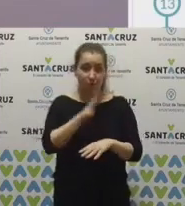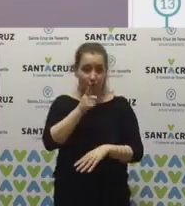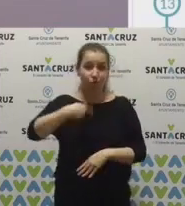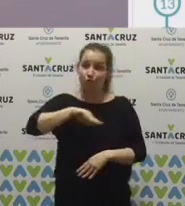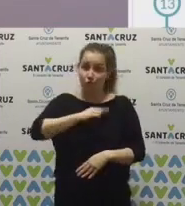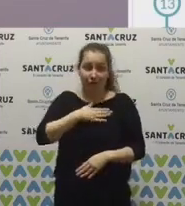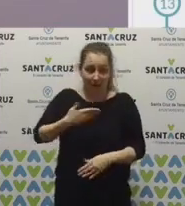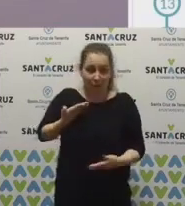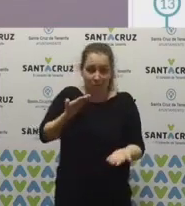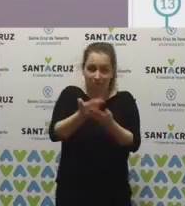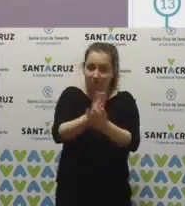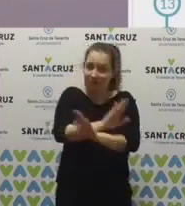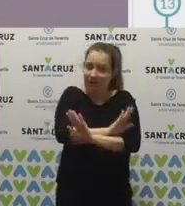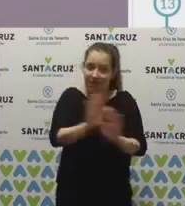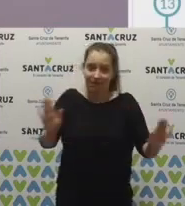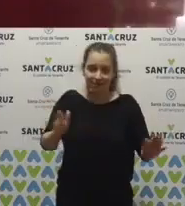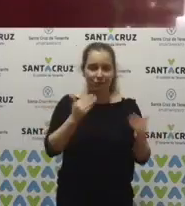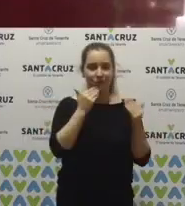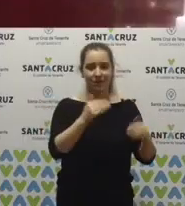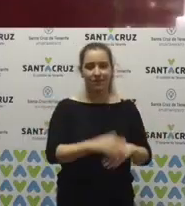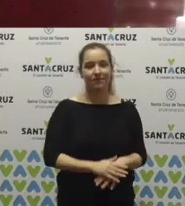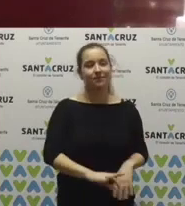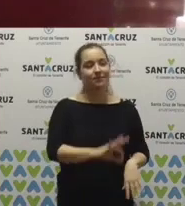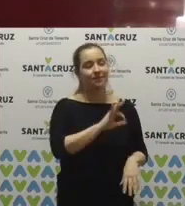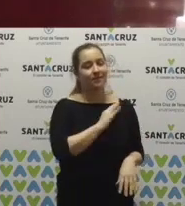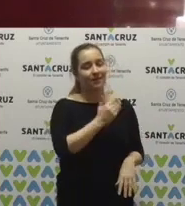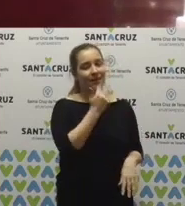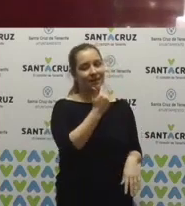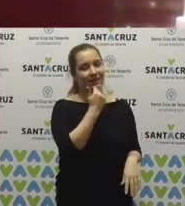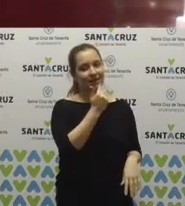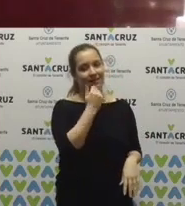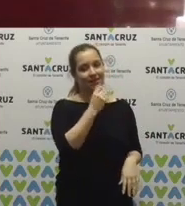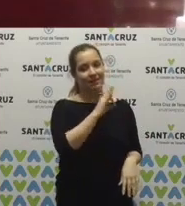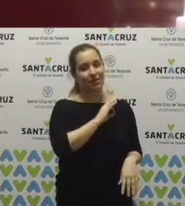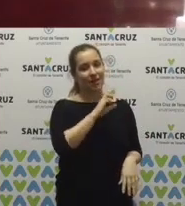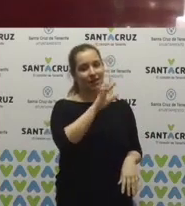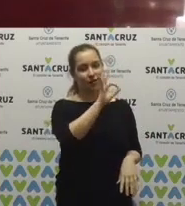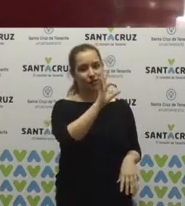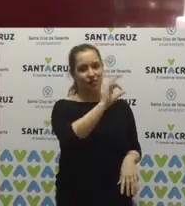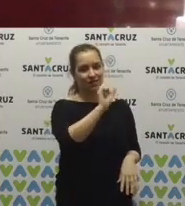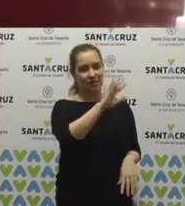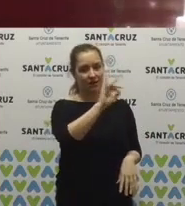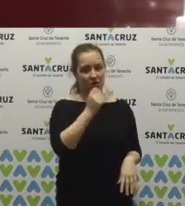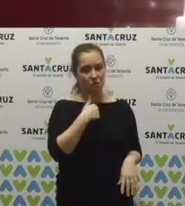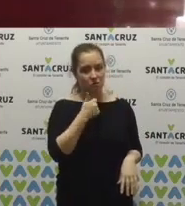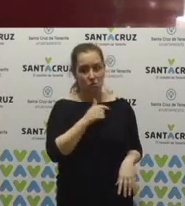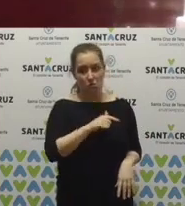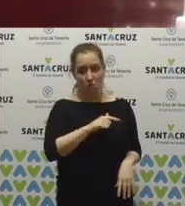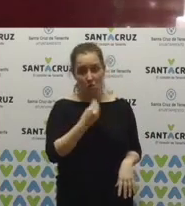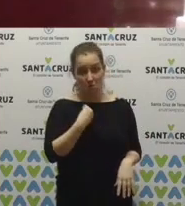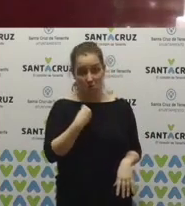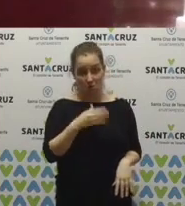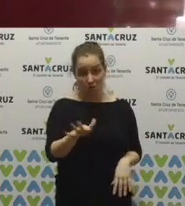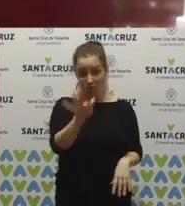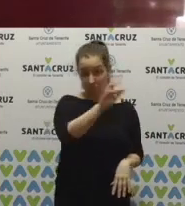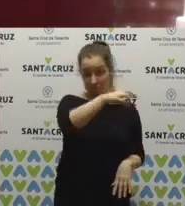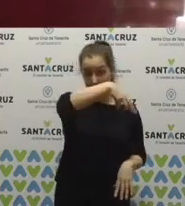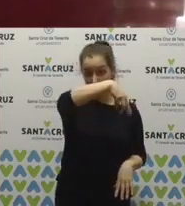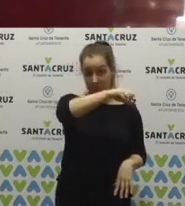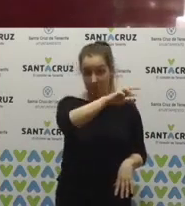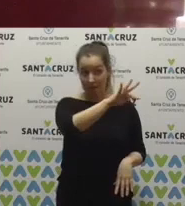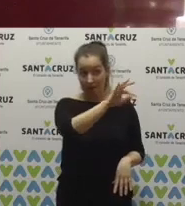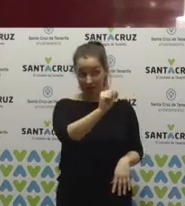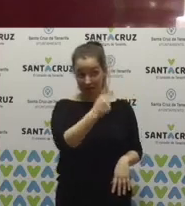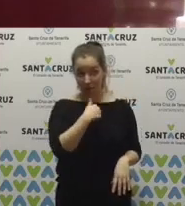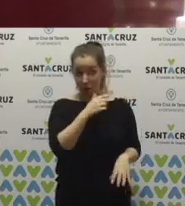muchas gracias muchas gracias señor rosario yo no interprete lo mismo que usted de la intervención de marta en el